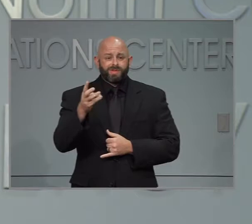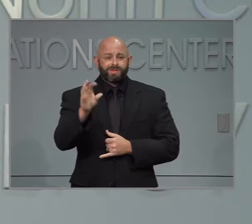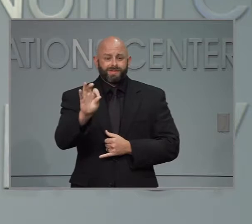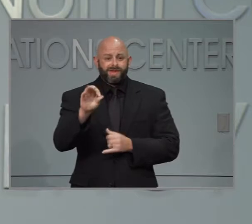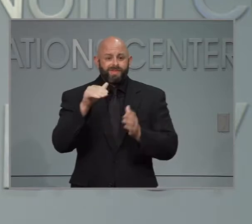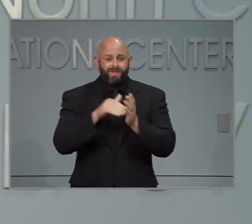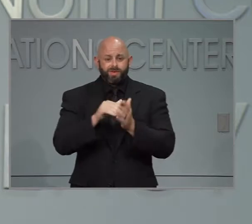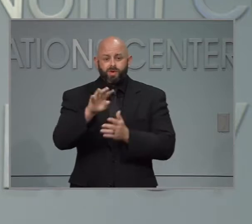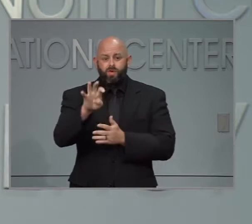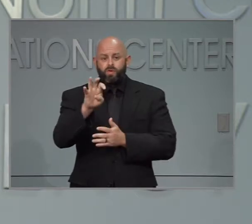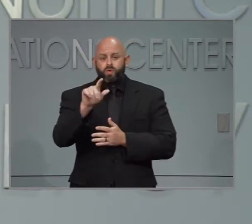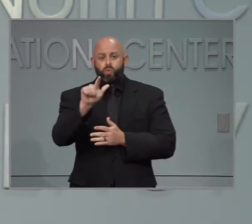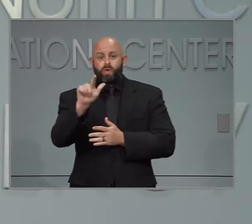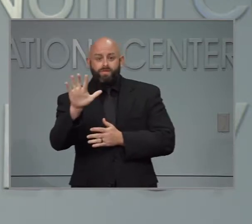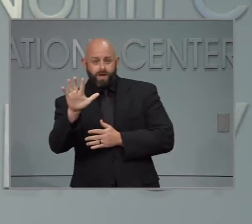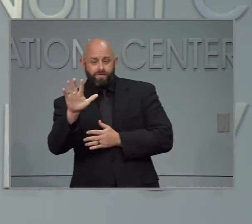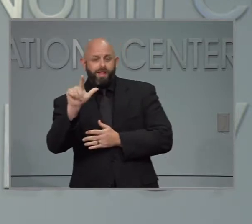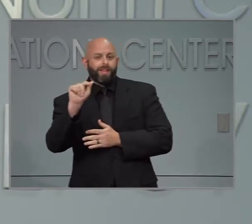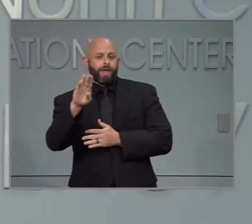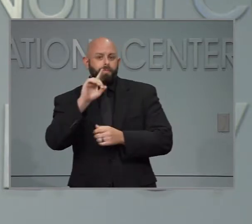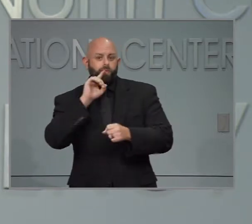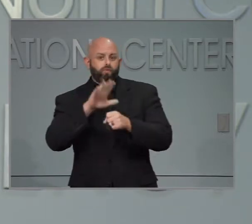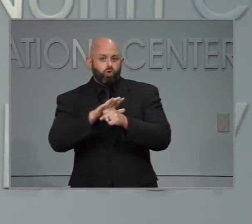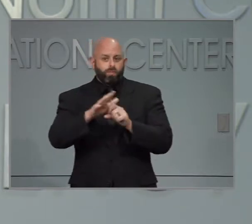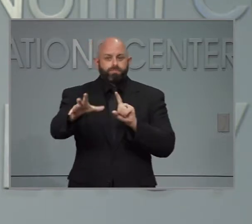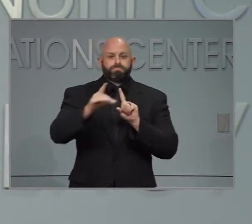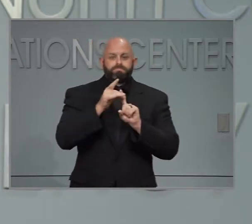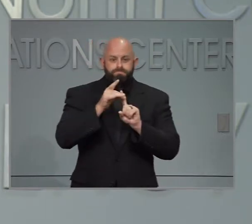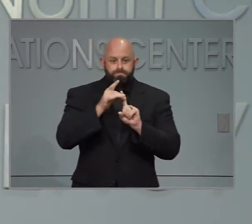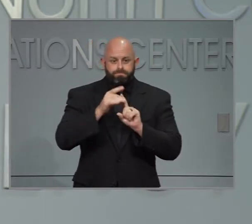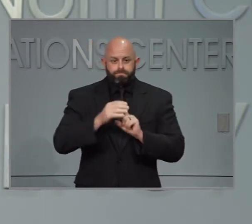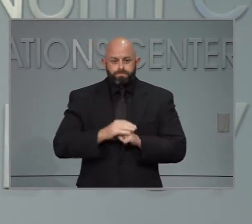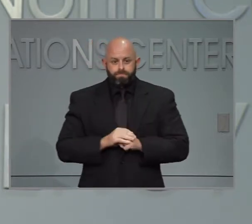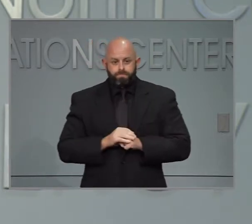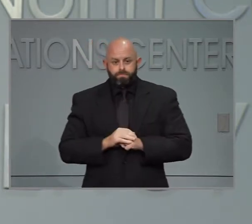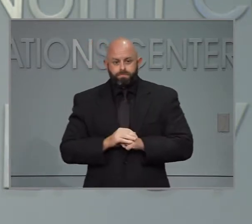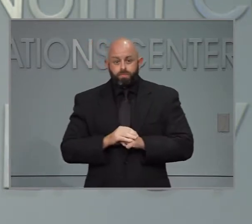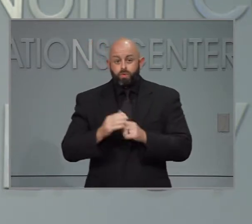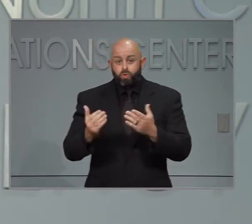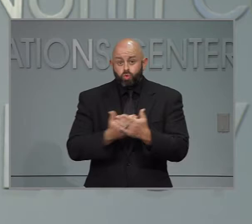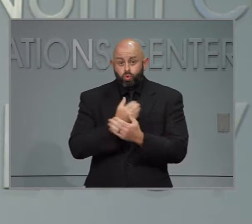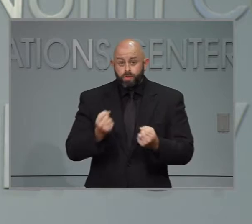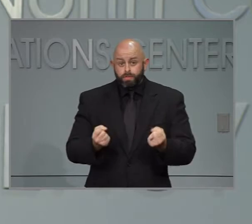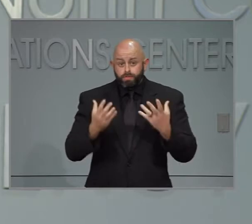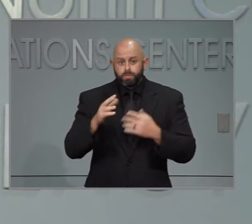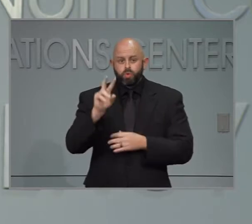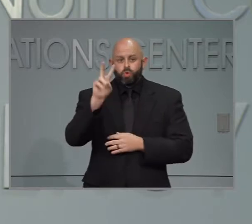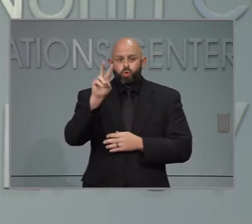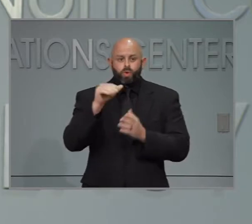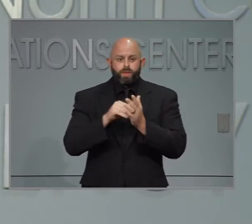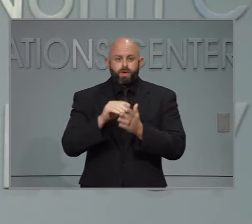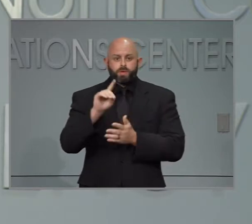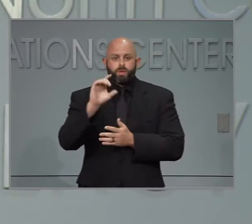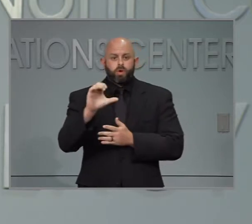169.424 casos confirmados por laboratorio, 2.111 nuevos casos reportados desde ayer,